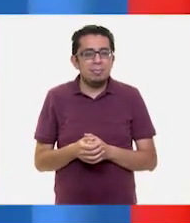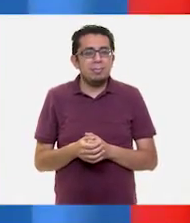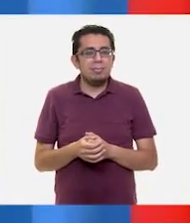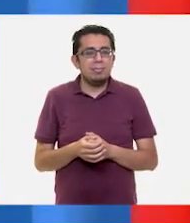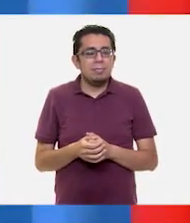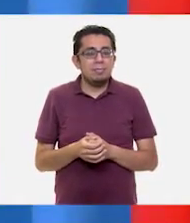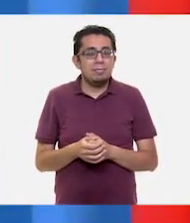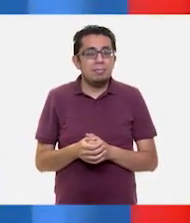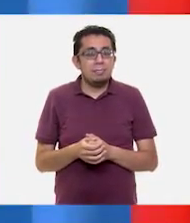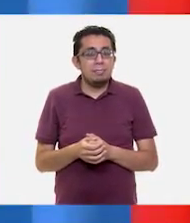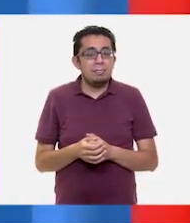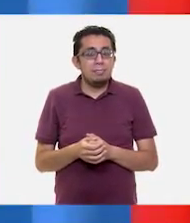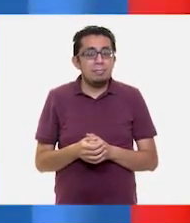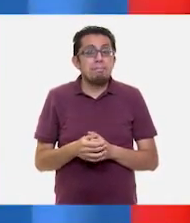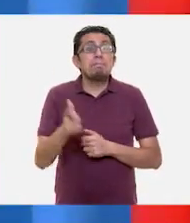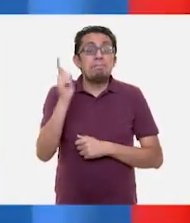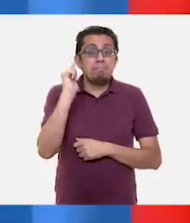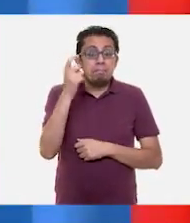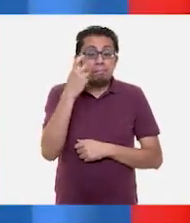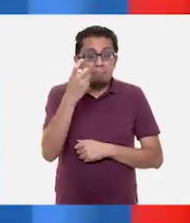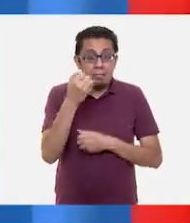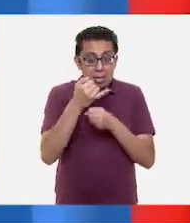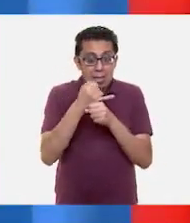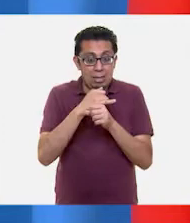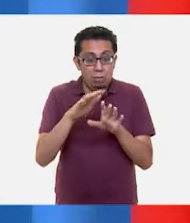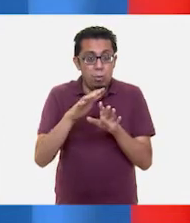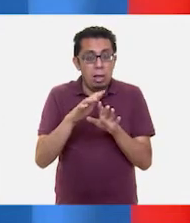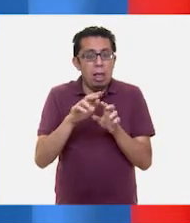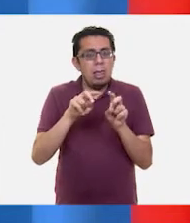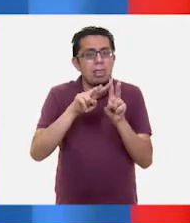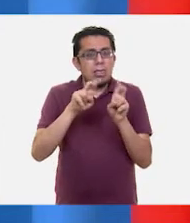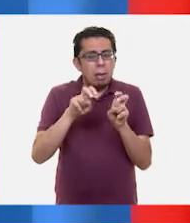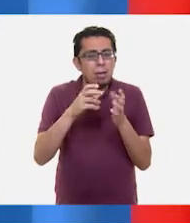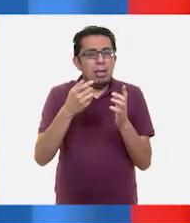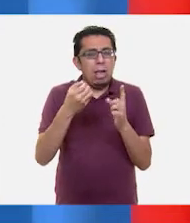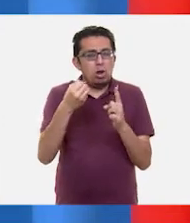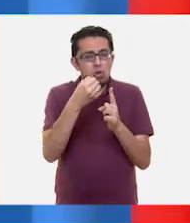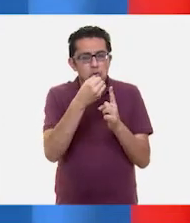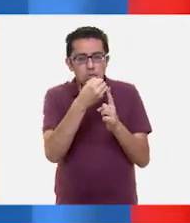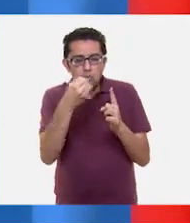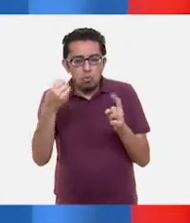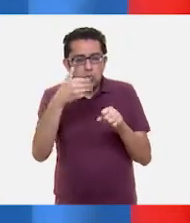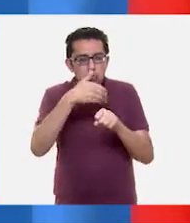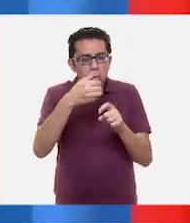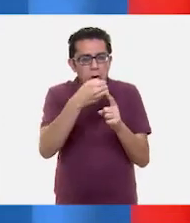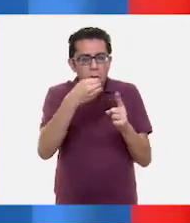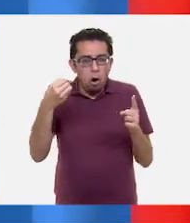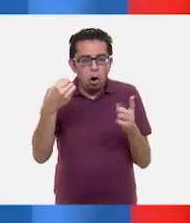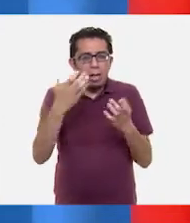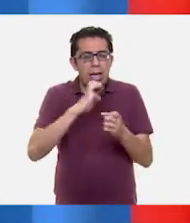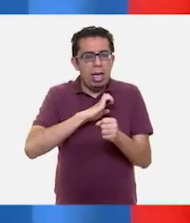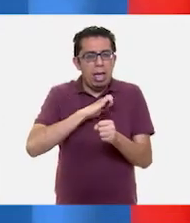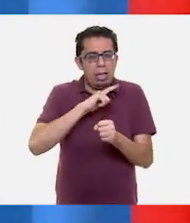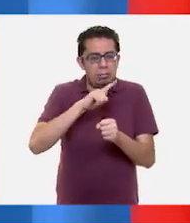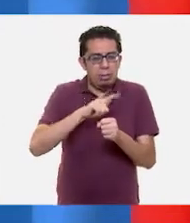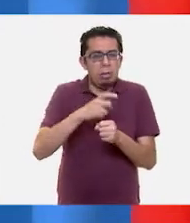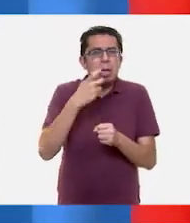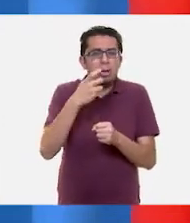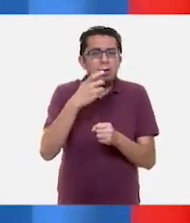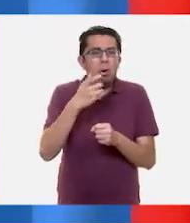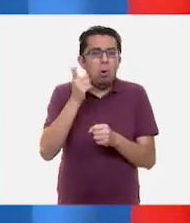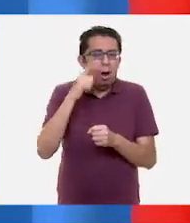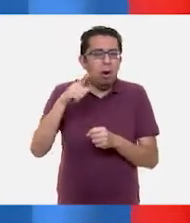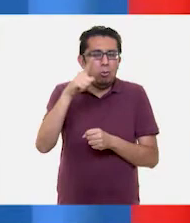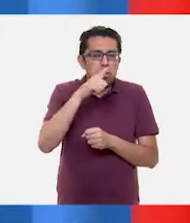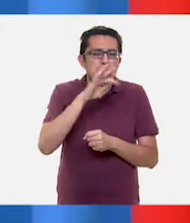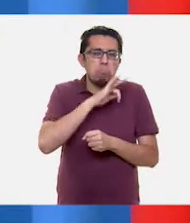Espero que la información que nos proporcionó la cápsula sobre las sucesiones especiales y en general las sucesiones les permita a quienes nos